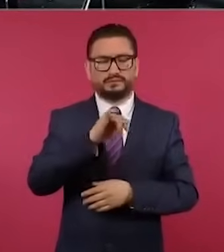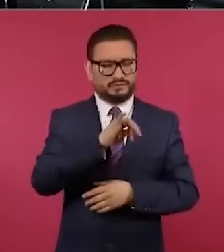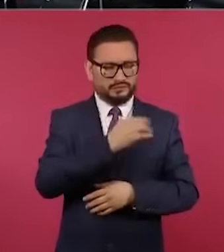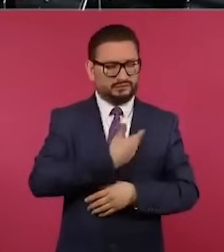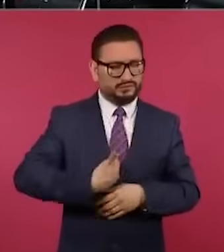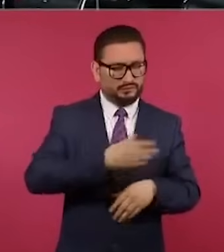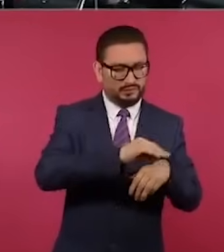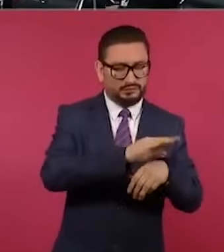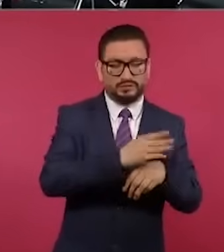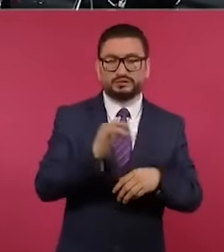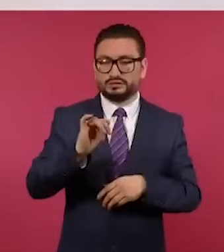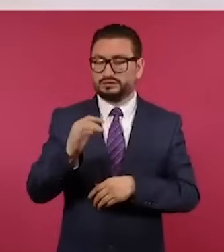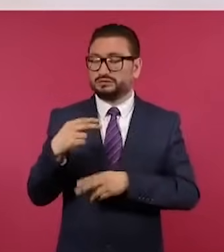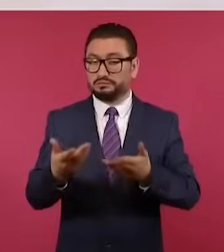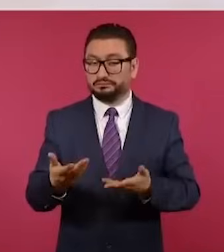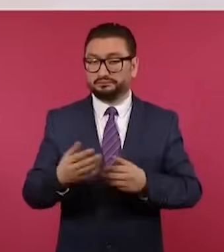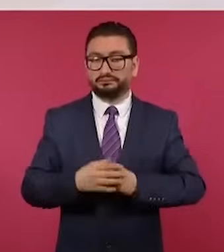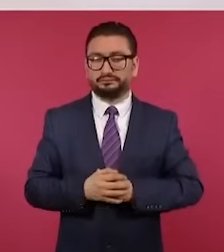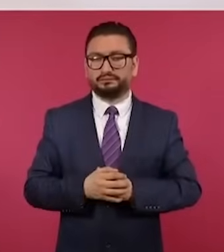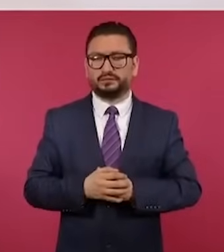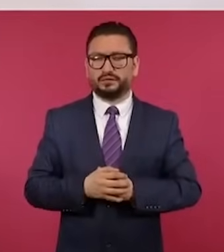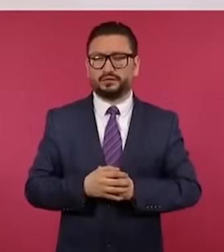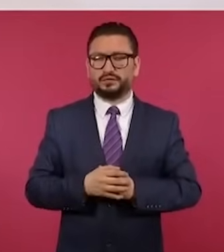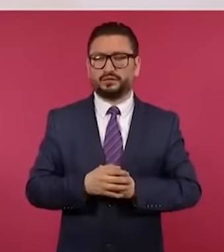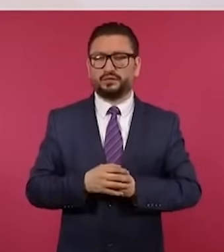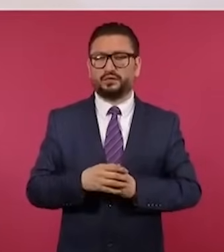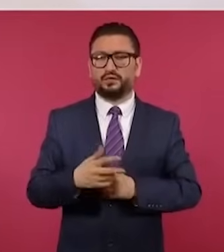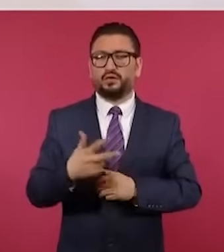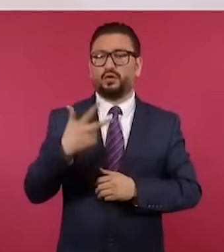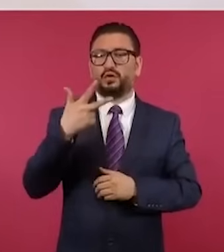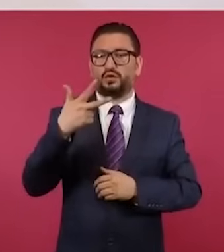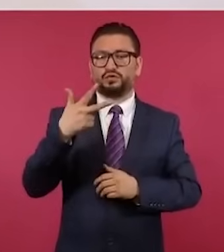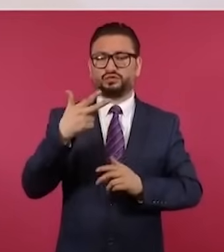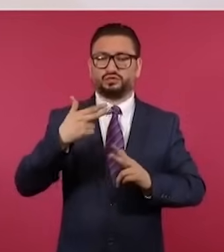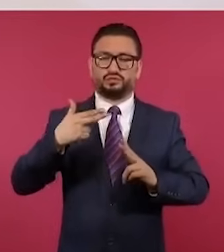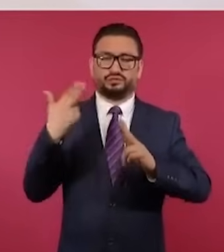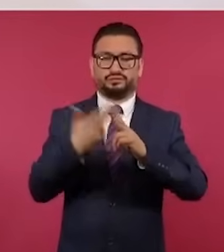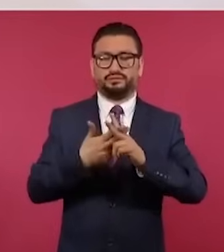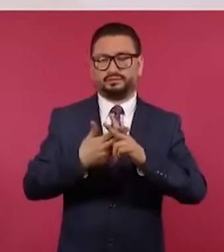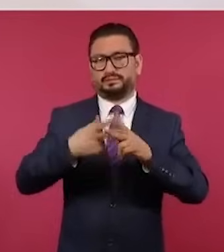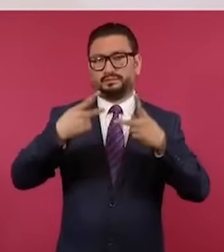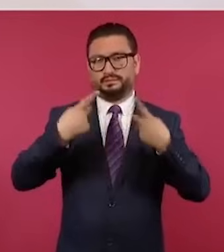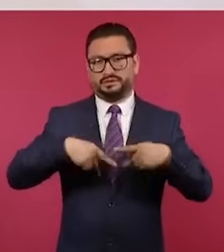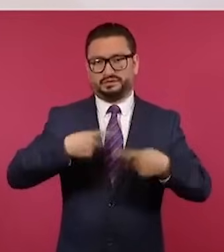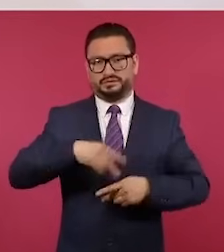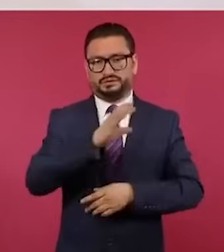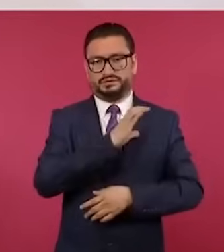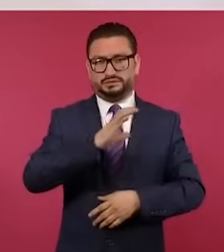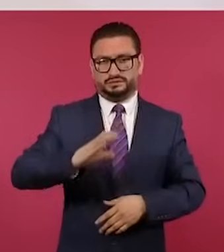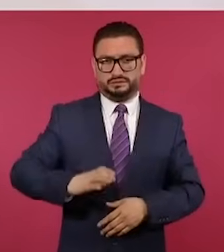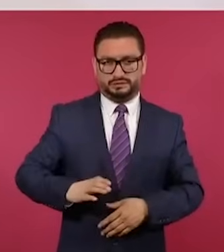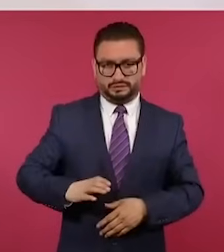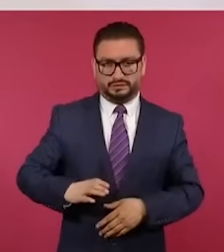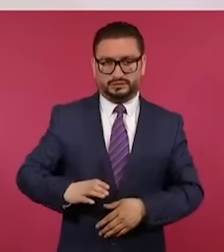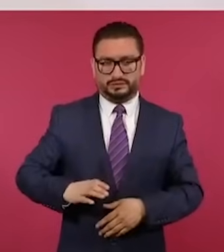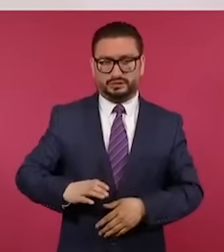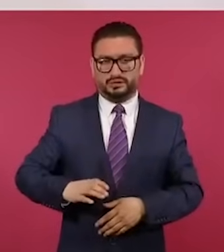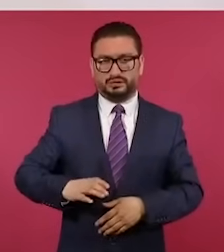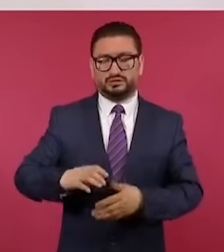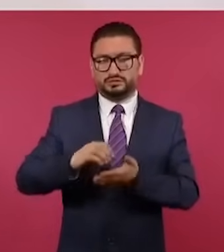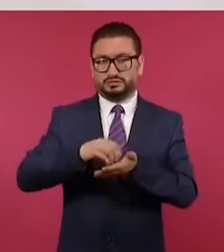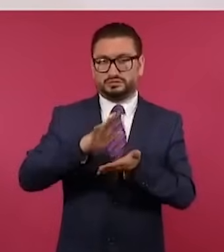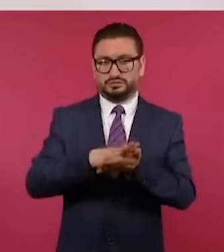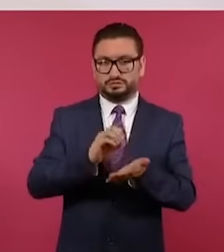presidente. A la fecha han ocurrido 8 homicidios de personas candidatas